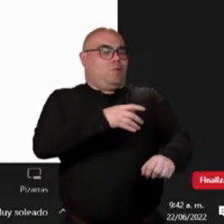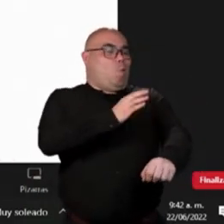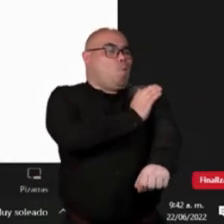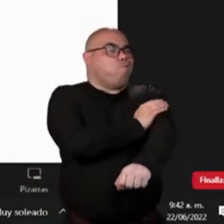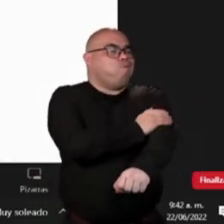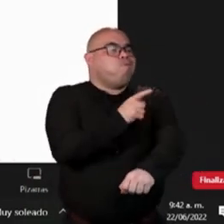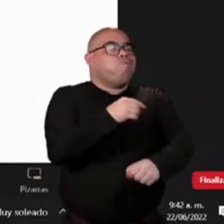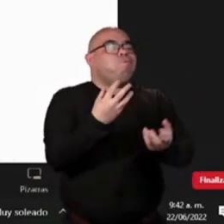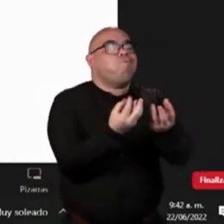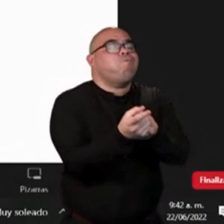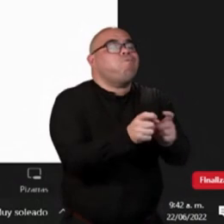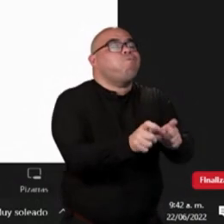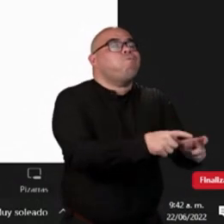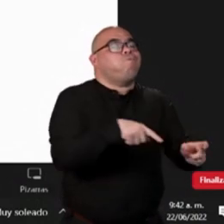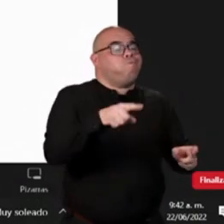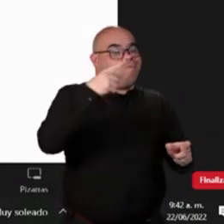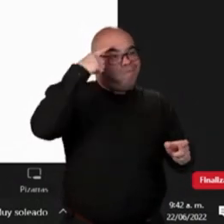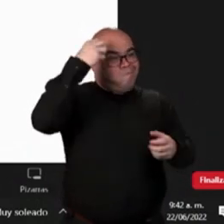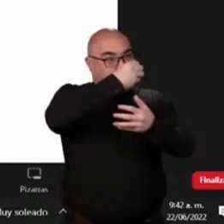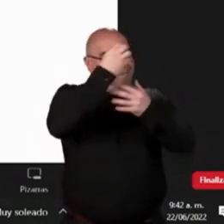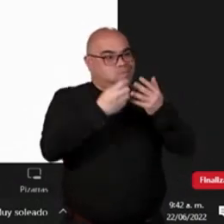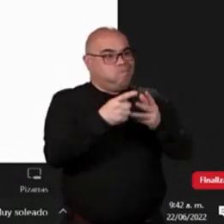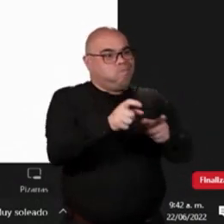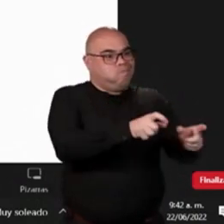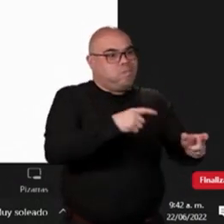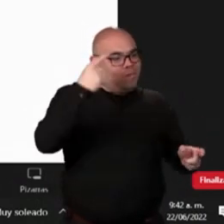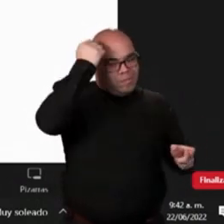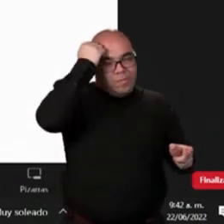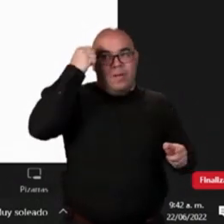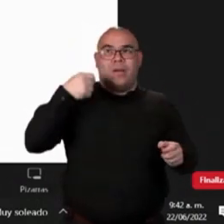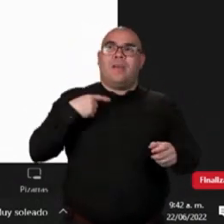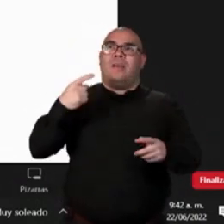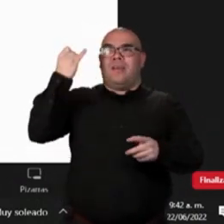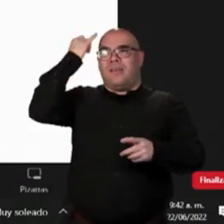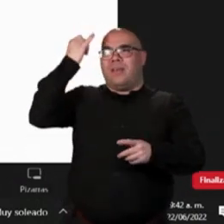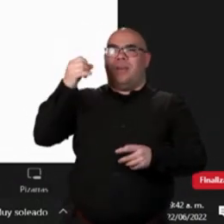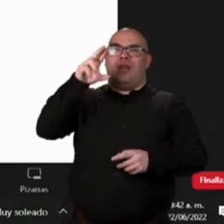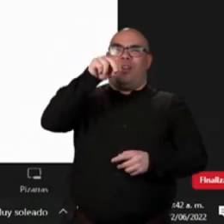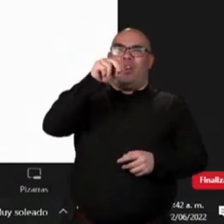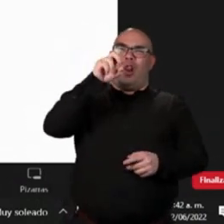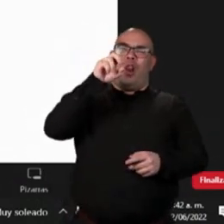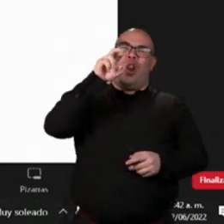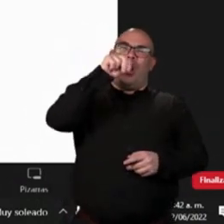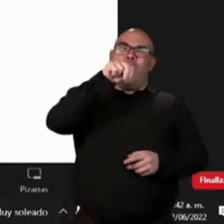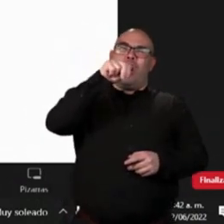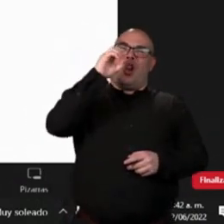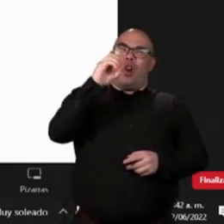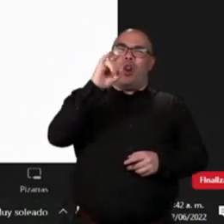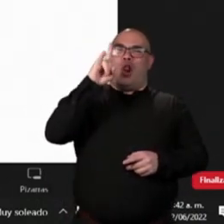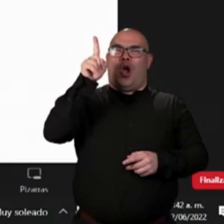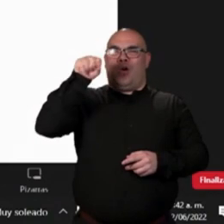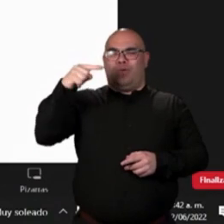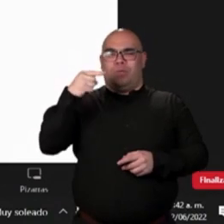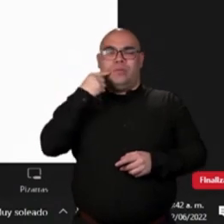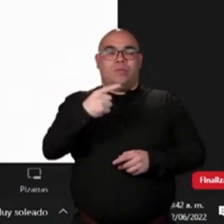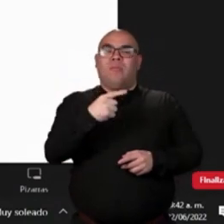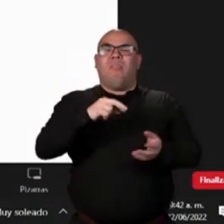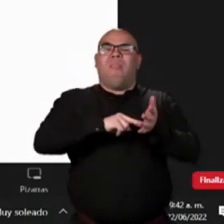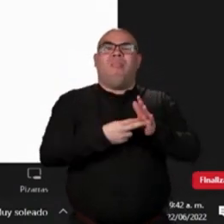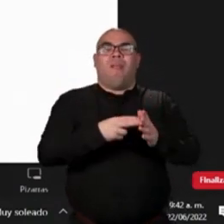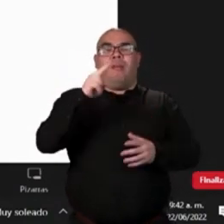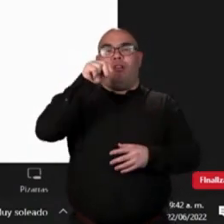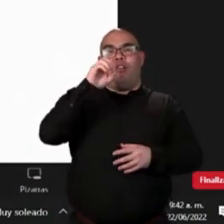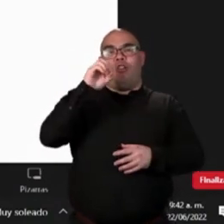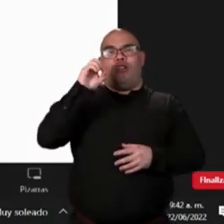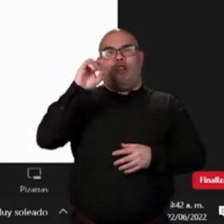los profesores, es el proyecto, la iniciativa de Novus. Novus es una iniciativa hacia adentro del TEC, para profesores del TEC, en